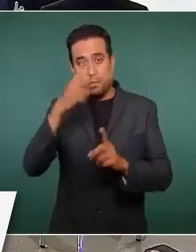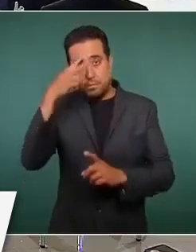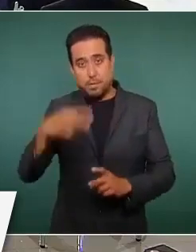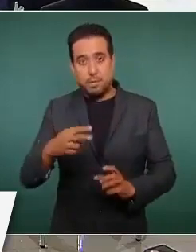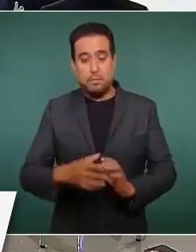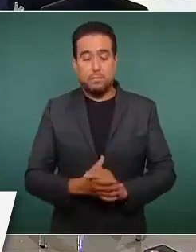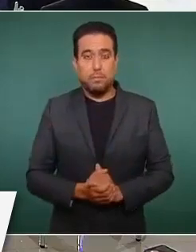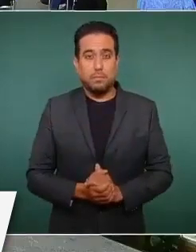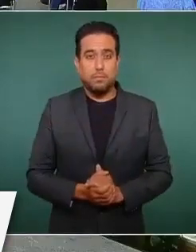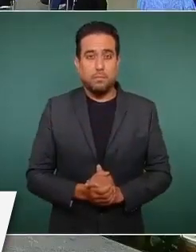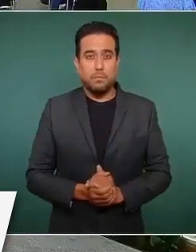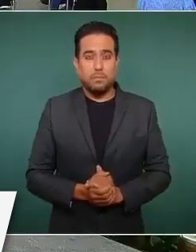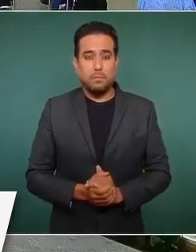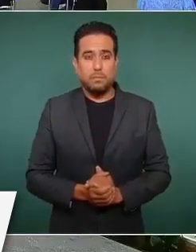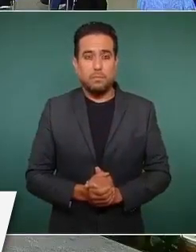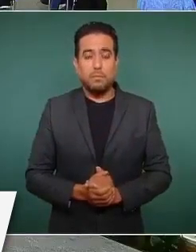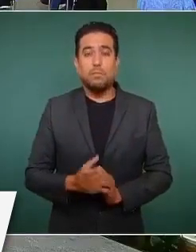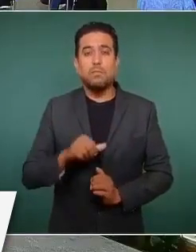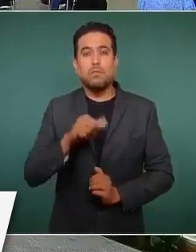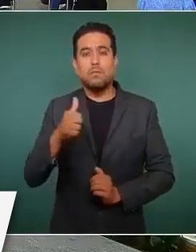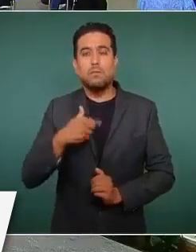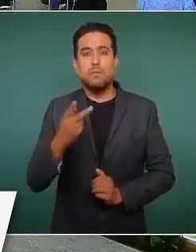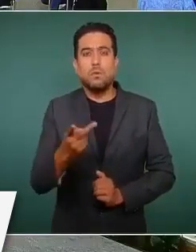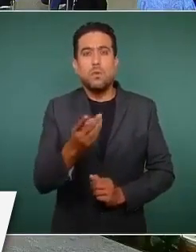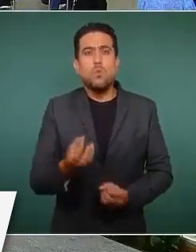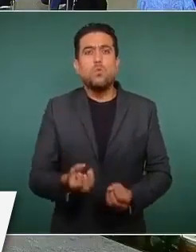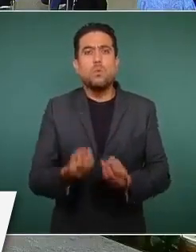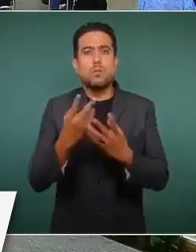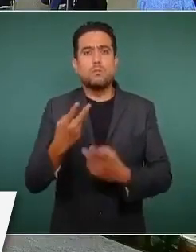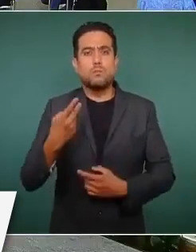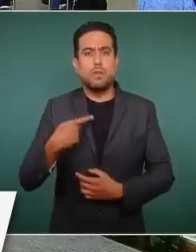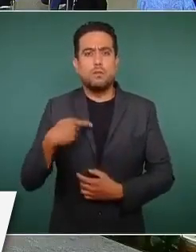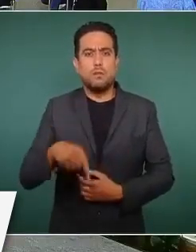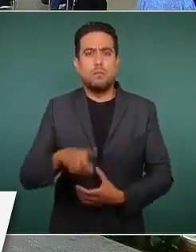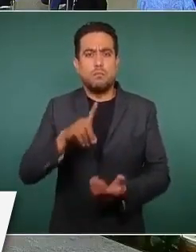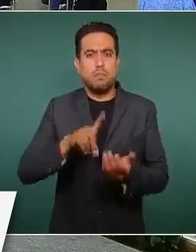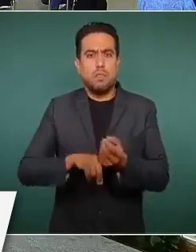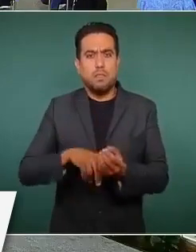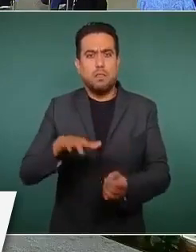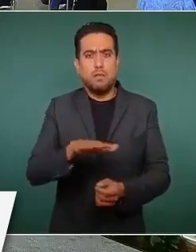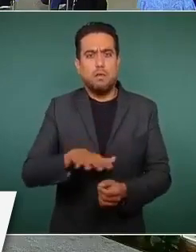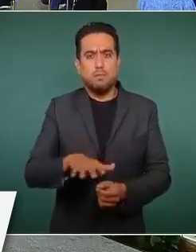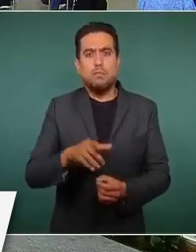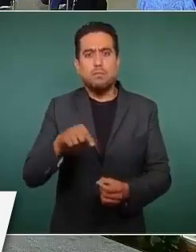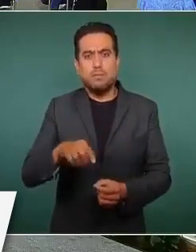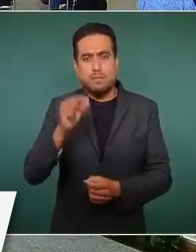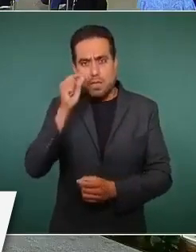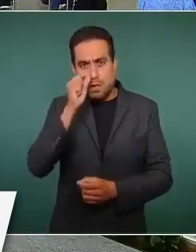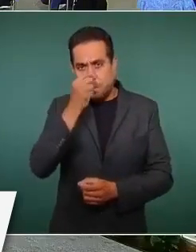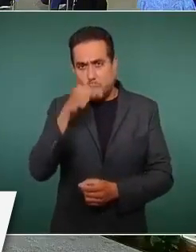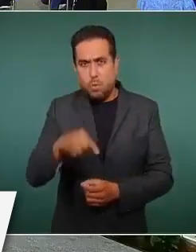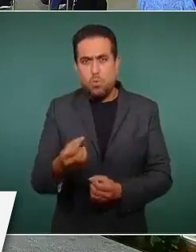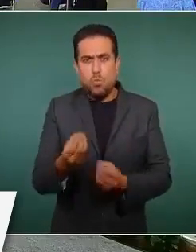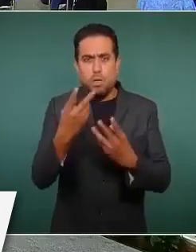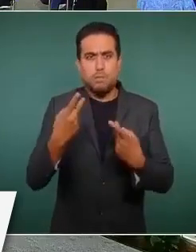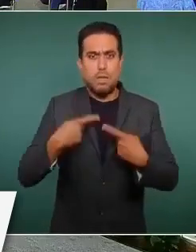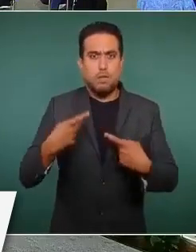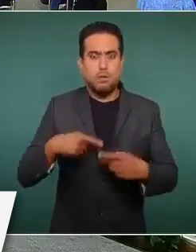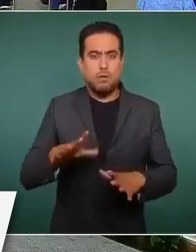¿Podemos saber la cifra de cuántos integrantes de la Guardia Nacional están aquí? En este cuartel, por decirlo así.